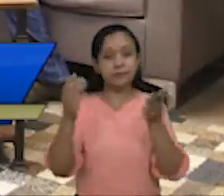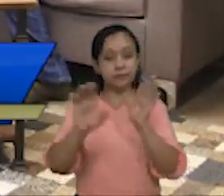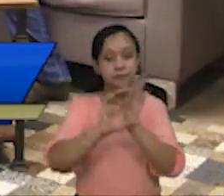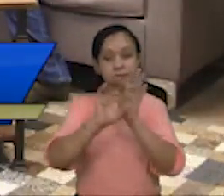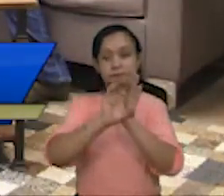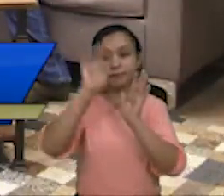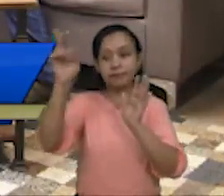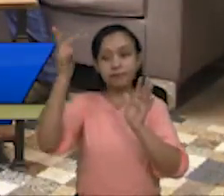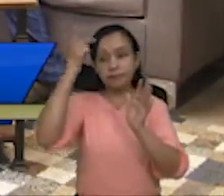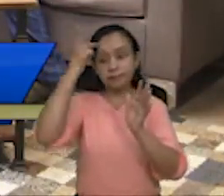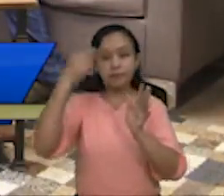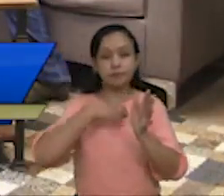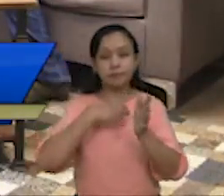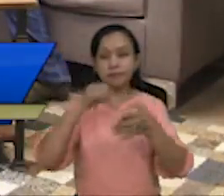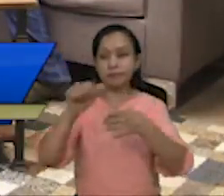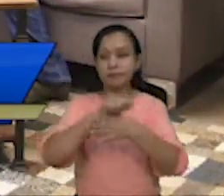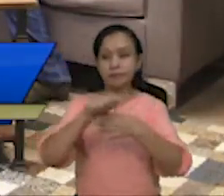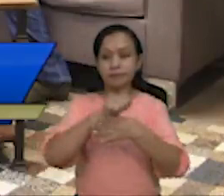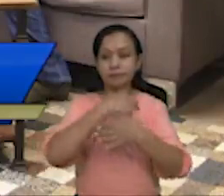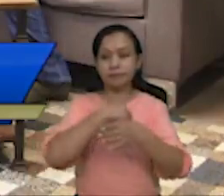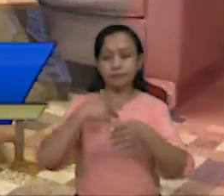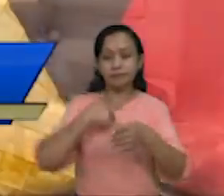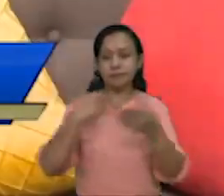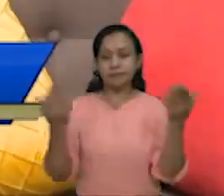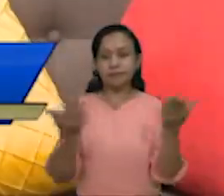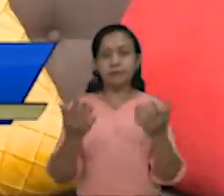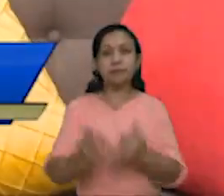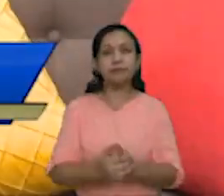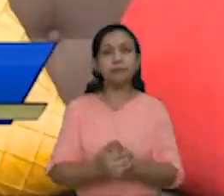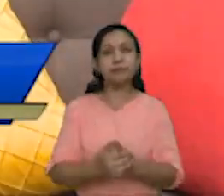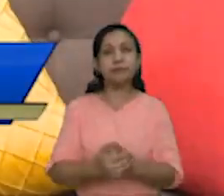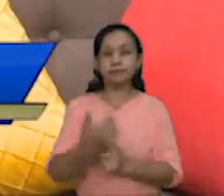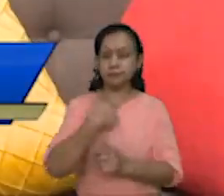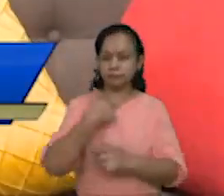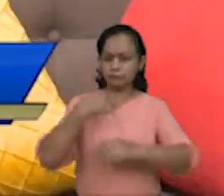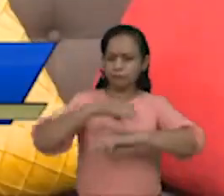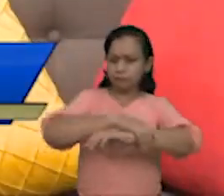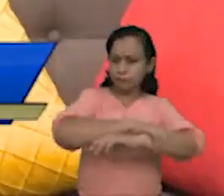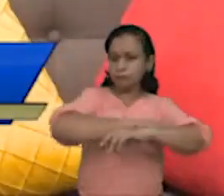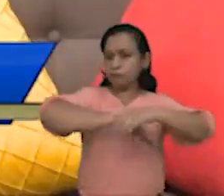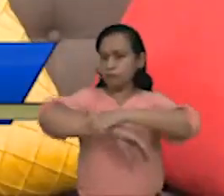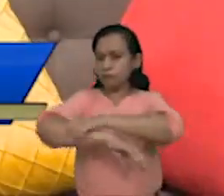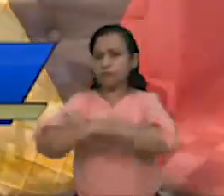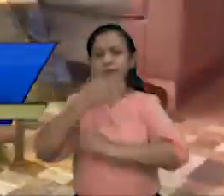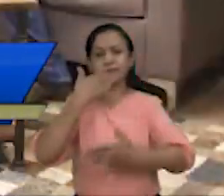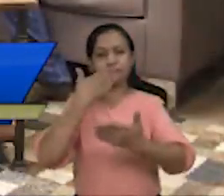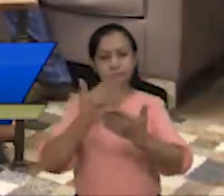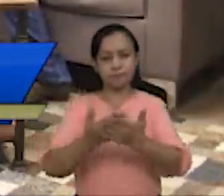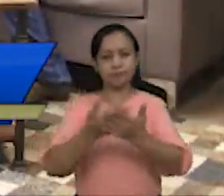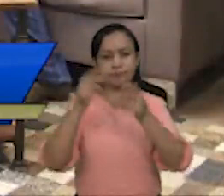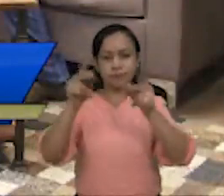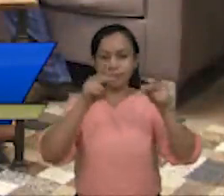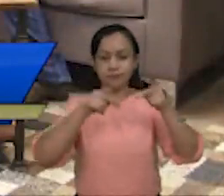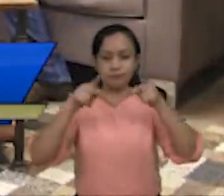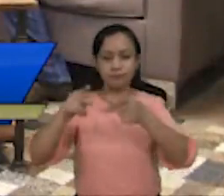política, están reconocidos y en la práctica se están ejecutando? Yo creo que gracias a la valentía de esa generación a la que vos te